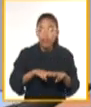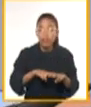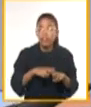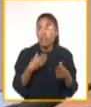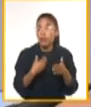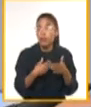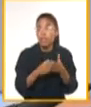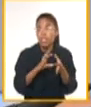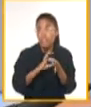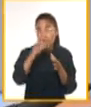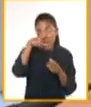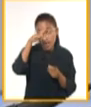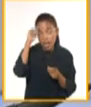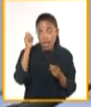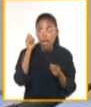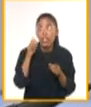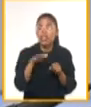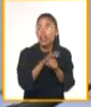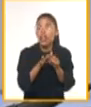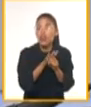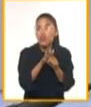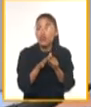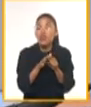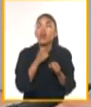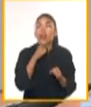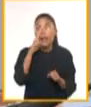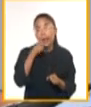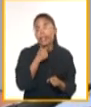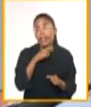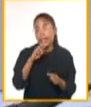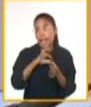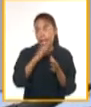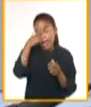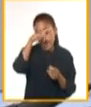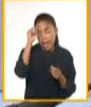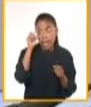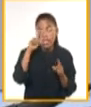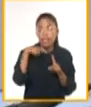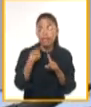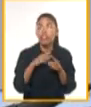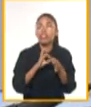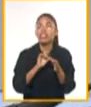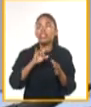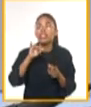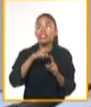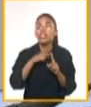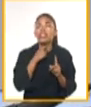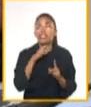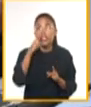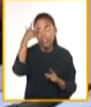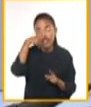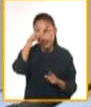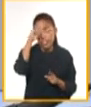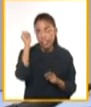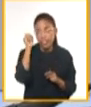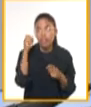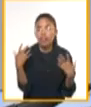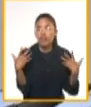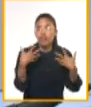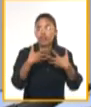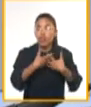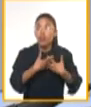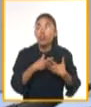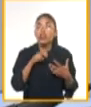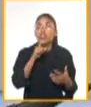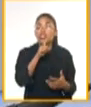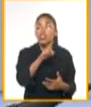entra en la generación por ese lado, que además están enlazadas con la red de transmisión a 220 kV, que hace posible que entre la